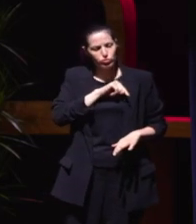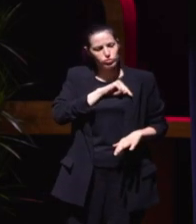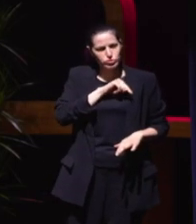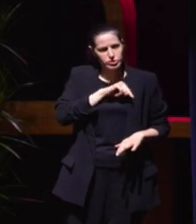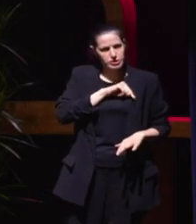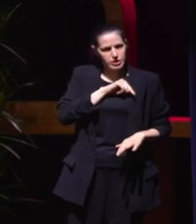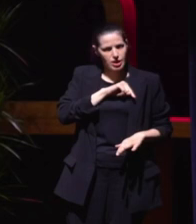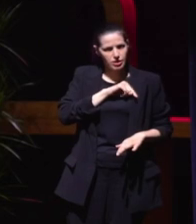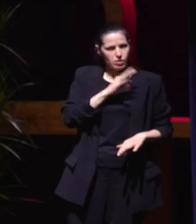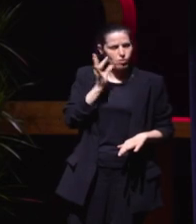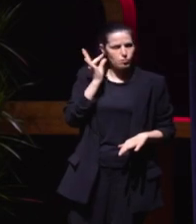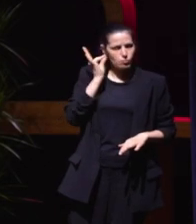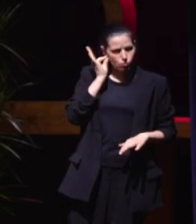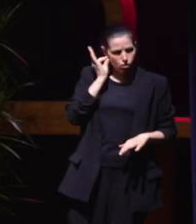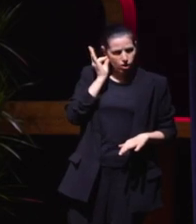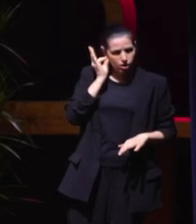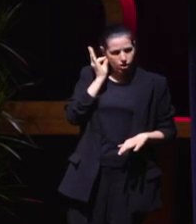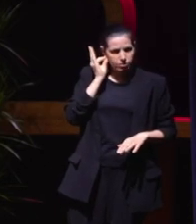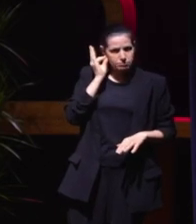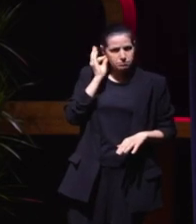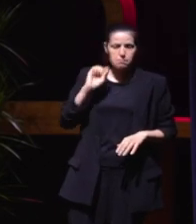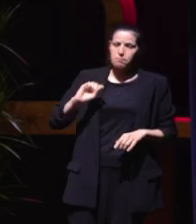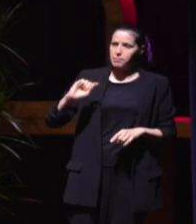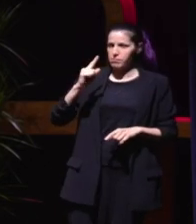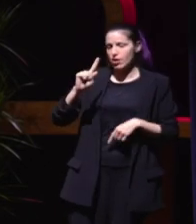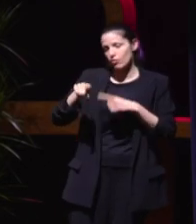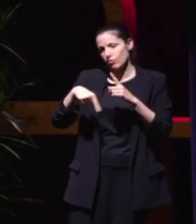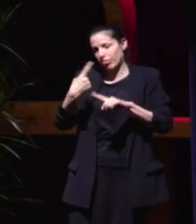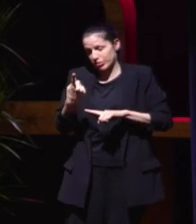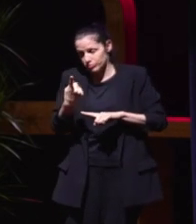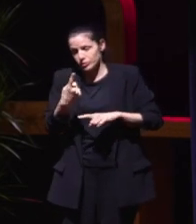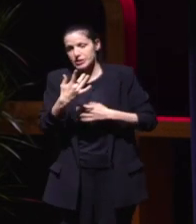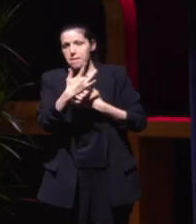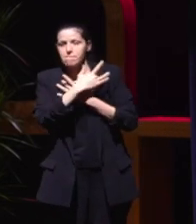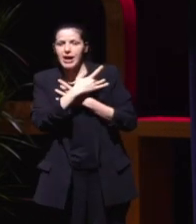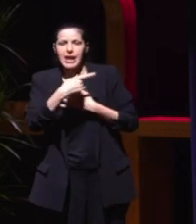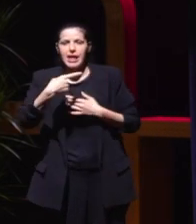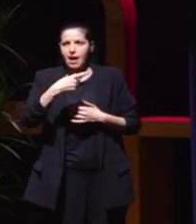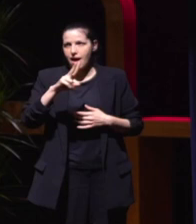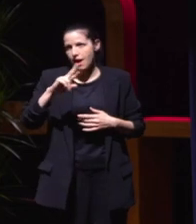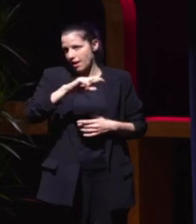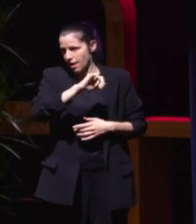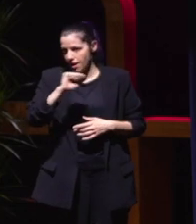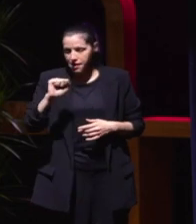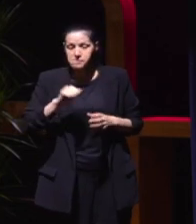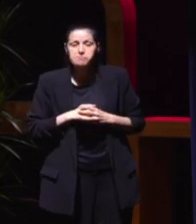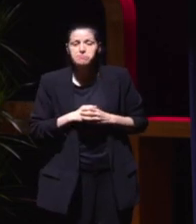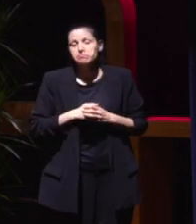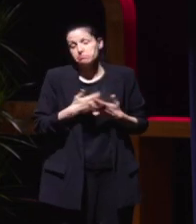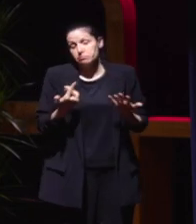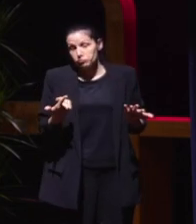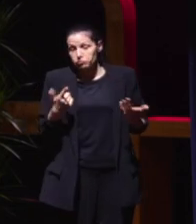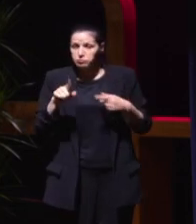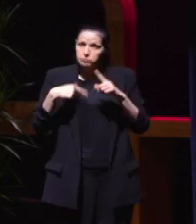que María guerra pero bueno yo ya estaba dentro del sistema y allí que fui entonces pensando